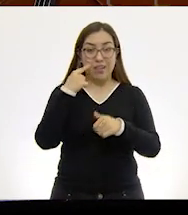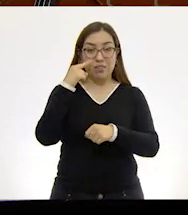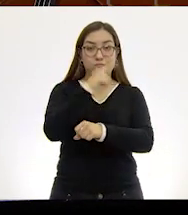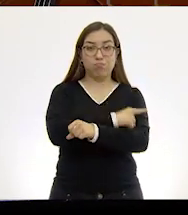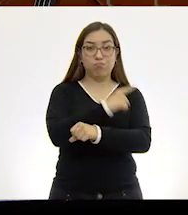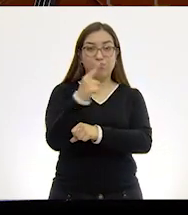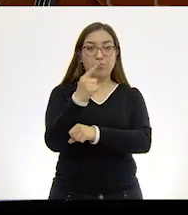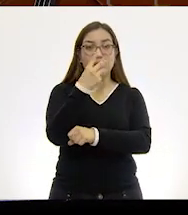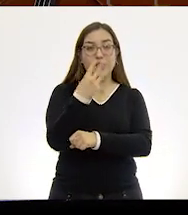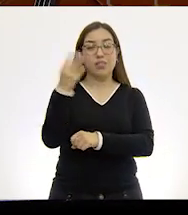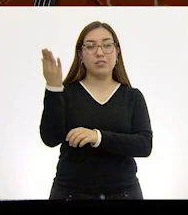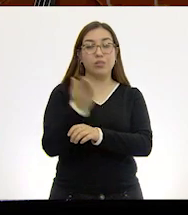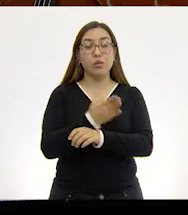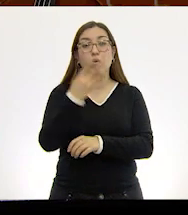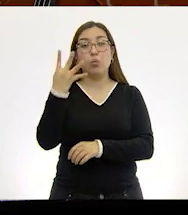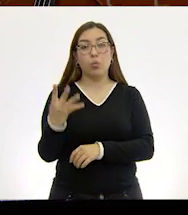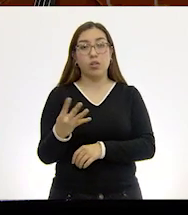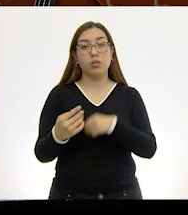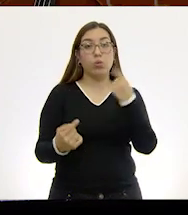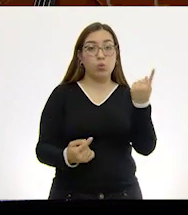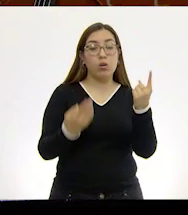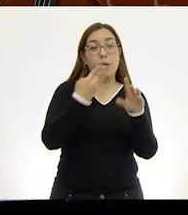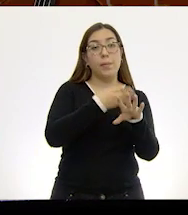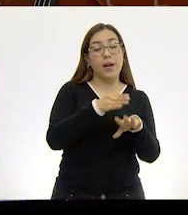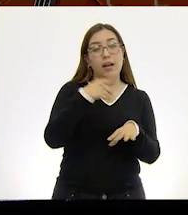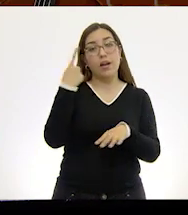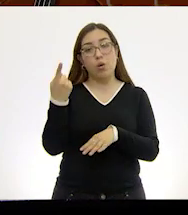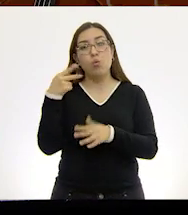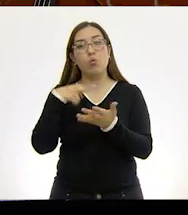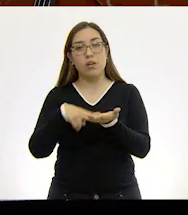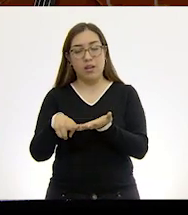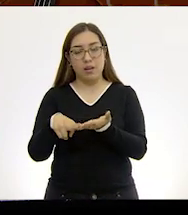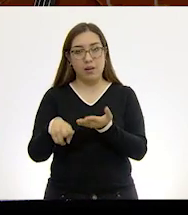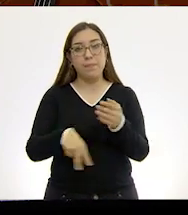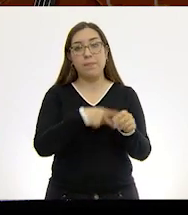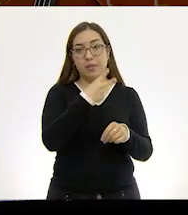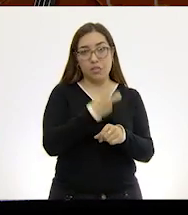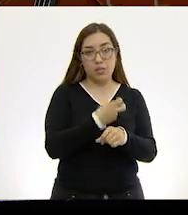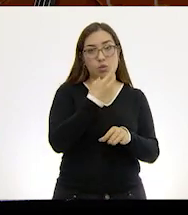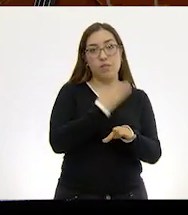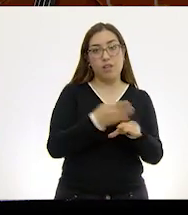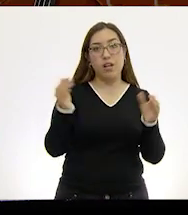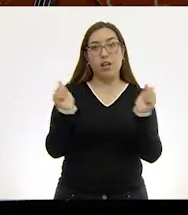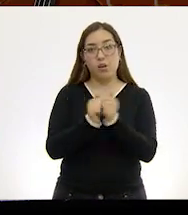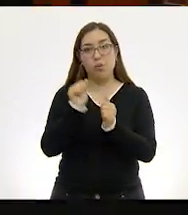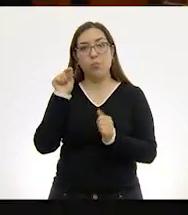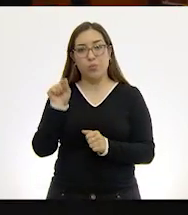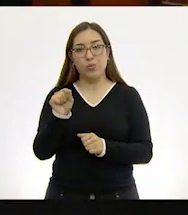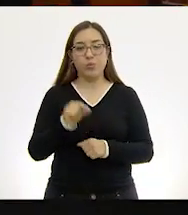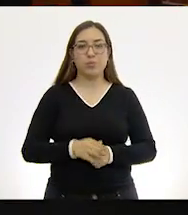de 3/4. Es una blanca y negra. Y el segundo compás, blanca con puntillo.